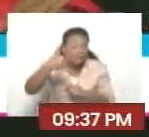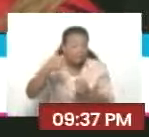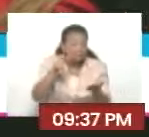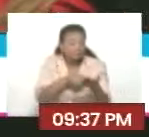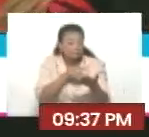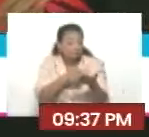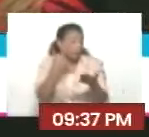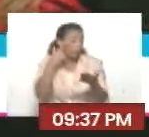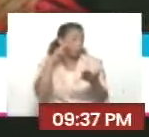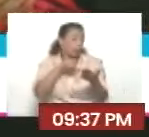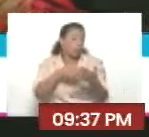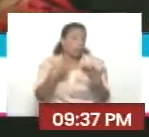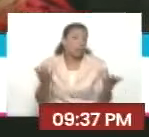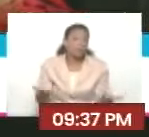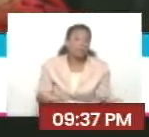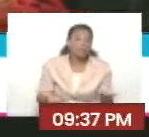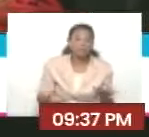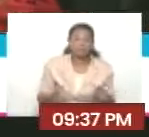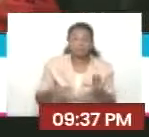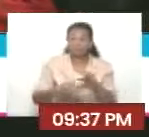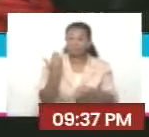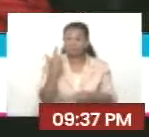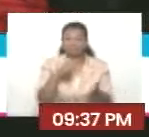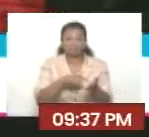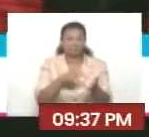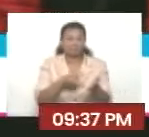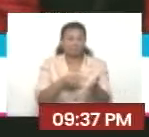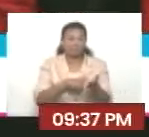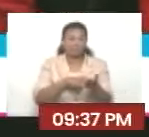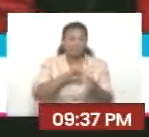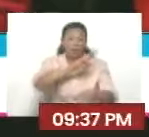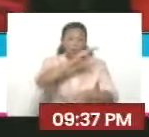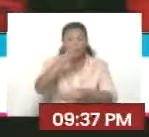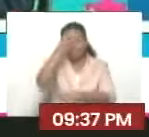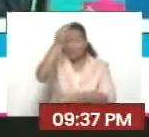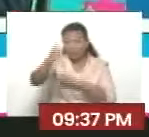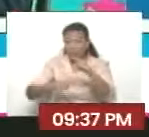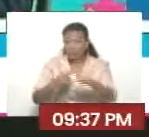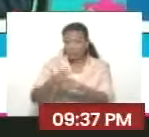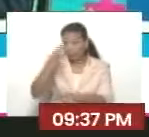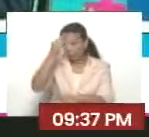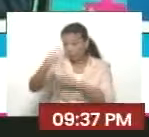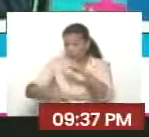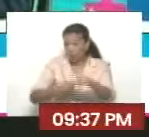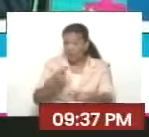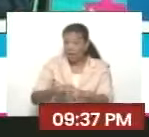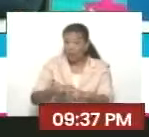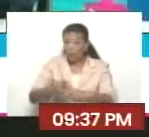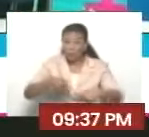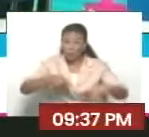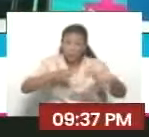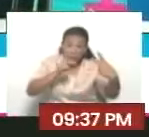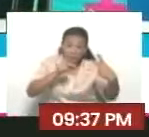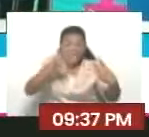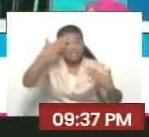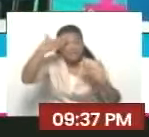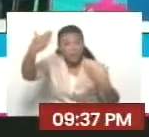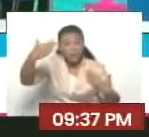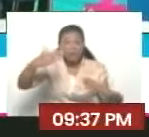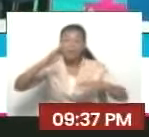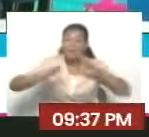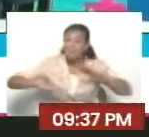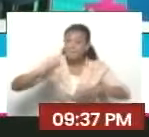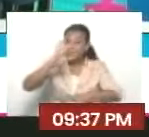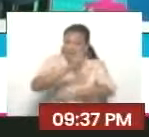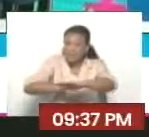que me pusieron aquí ahora. Lo estrenamos en Puerto La Cruz hace una semana. A esta hora estábamos en Puerto La Cruz. Mi saludo a la gente de Barcelona,